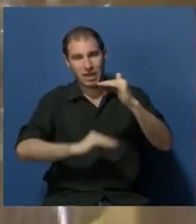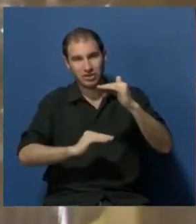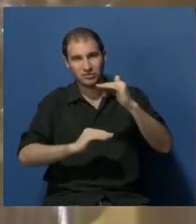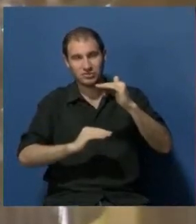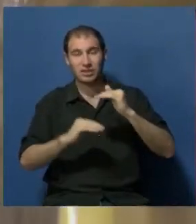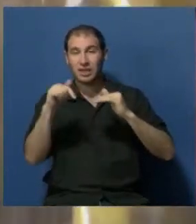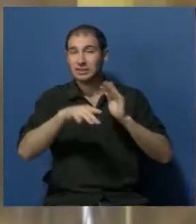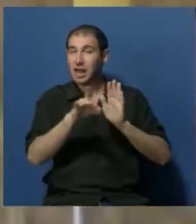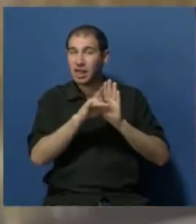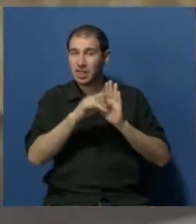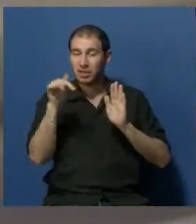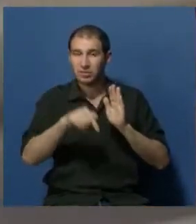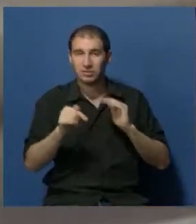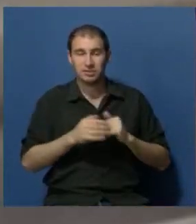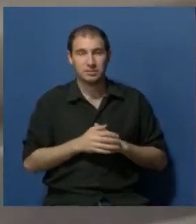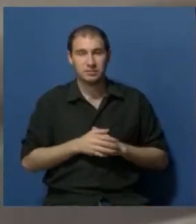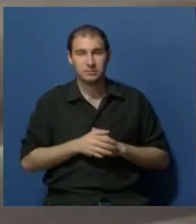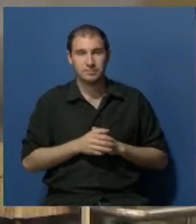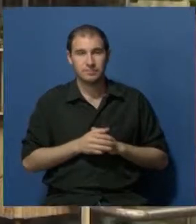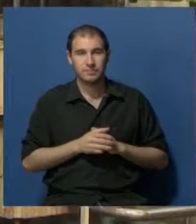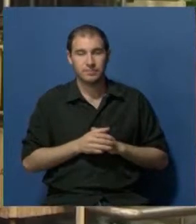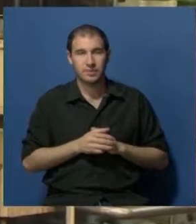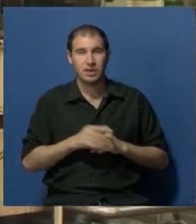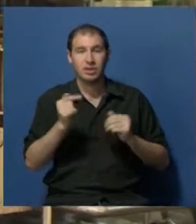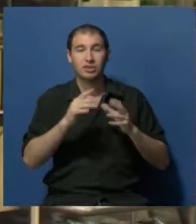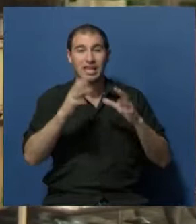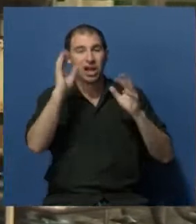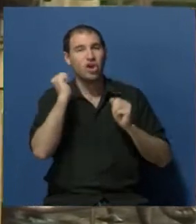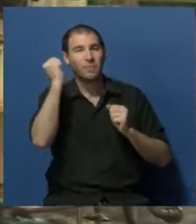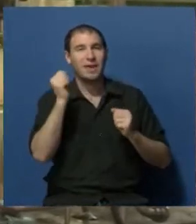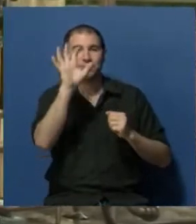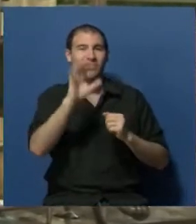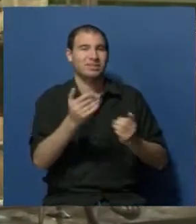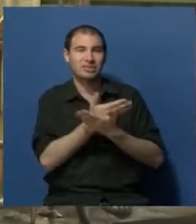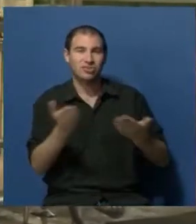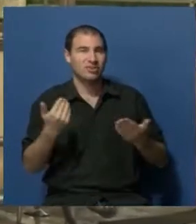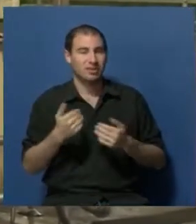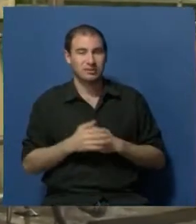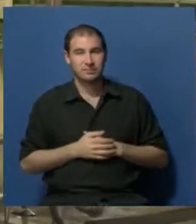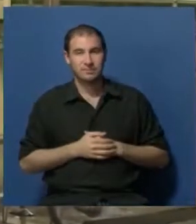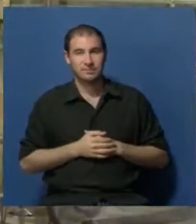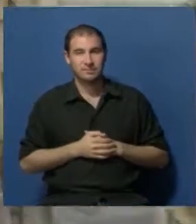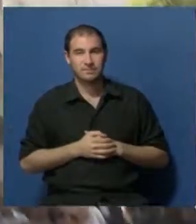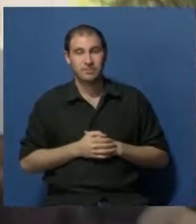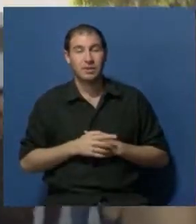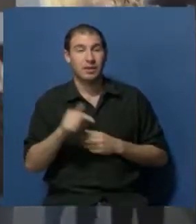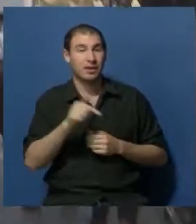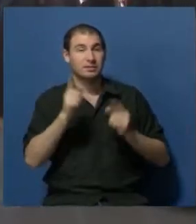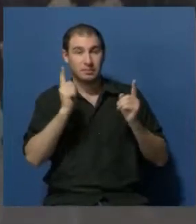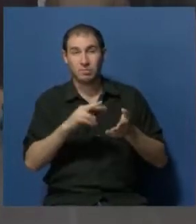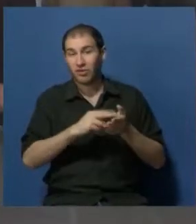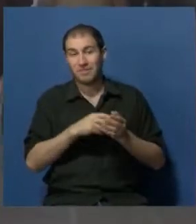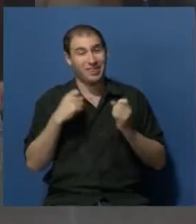Eso es un dato ya del aparato económico de toda la provincia, de toda la actividad. Y eso también